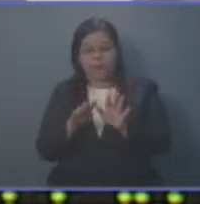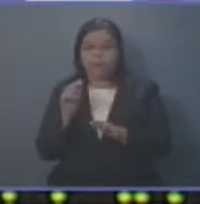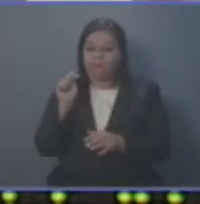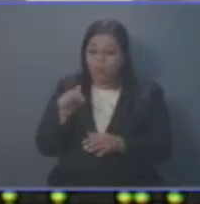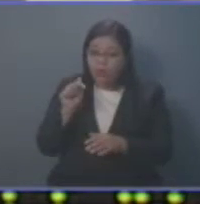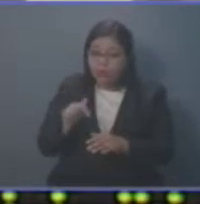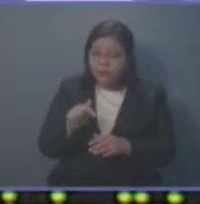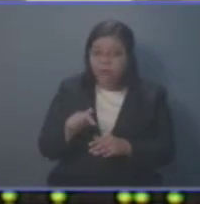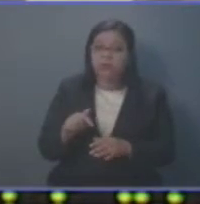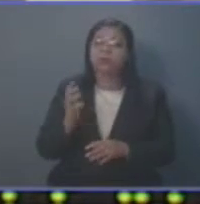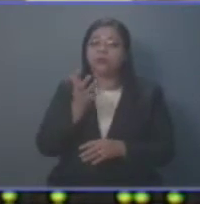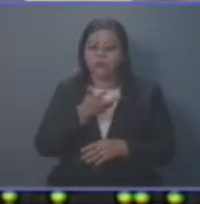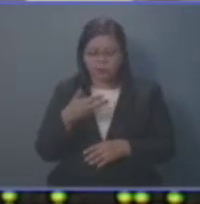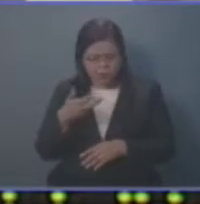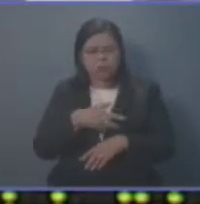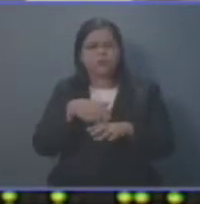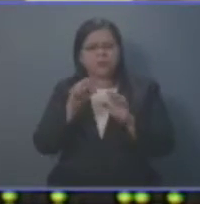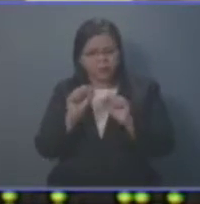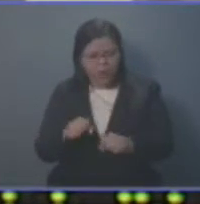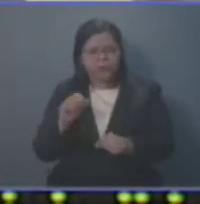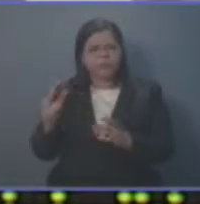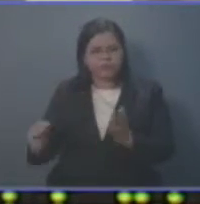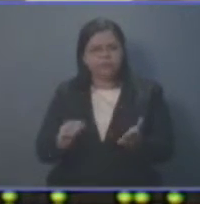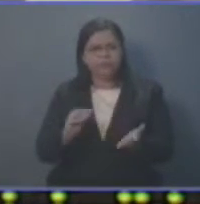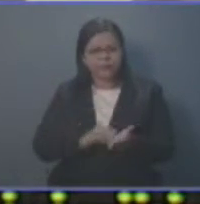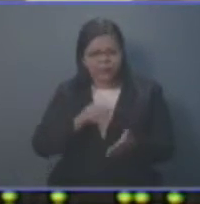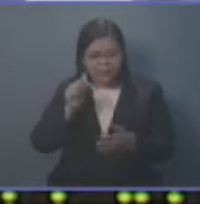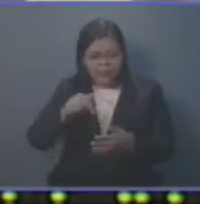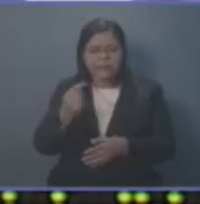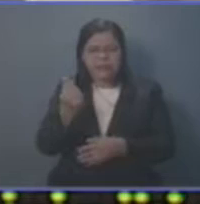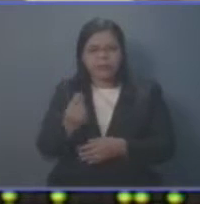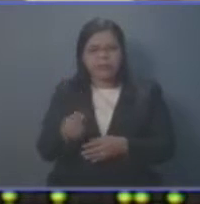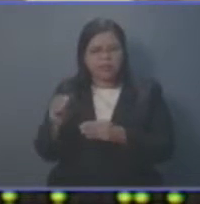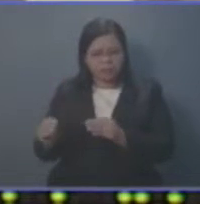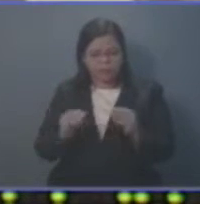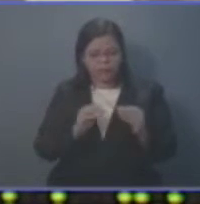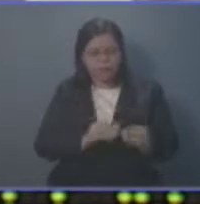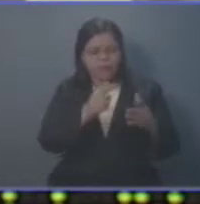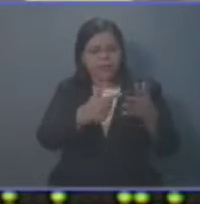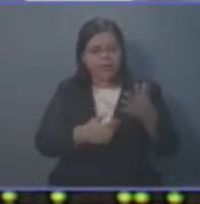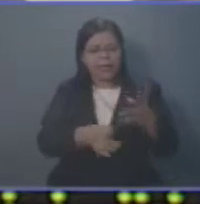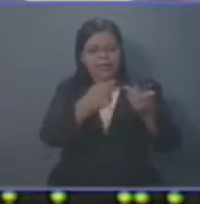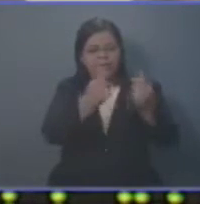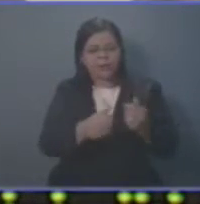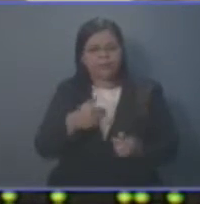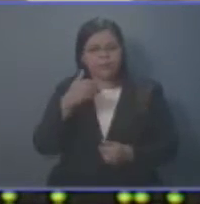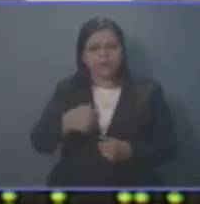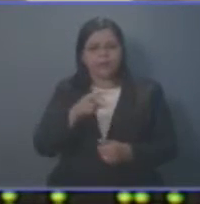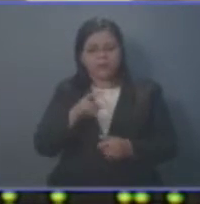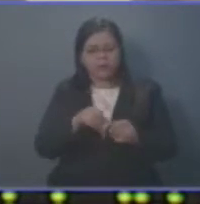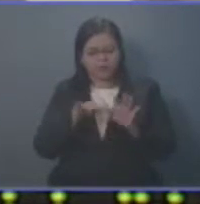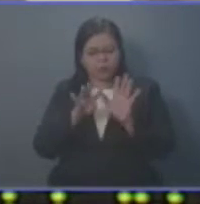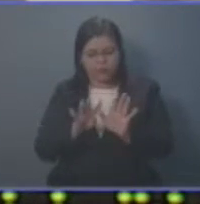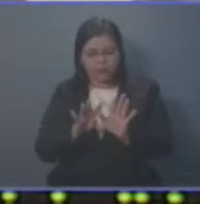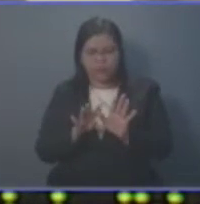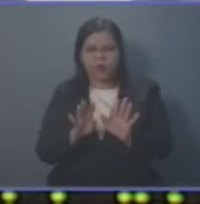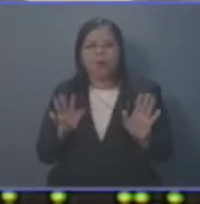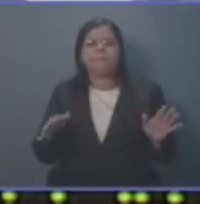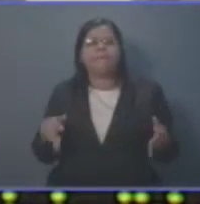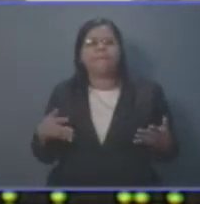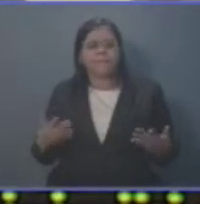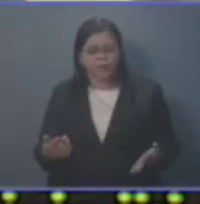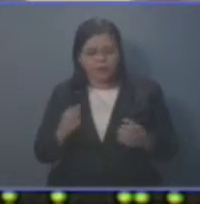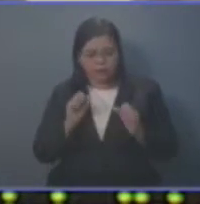se estima procedente incorporar dicho monto a la ley de presupuesto 2019 a fin de